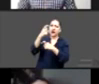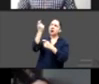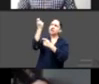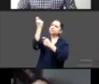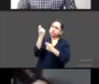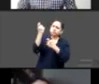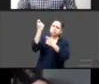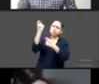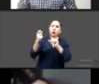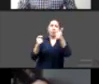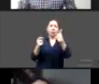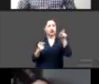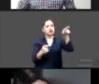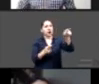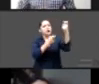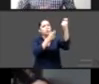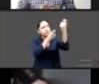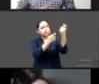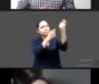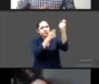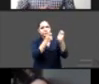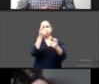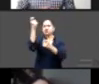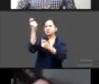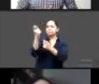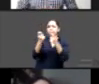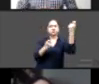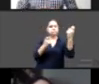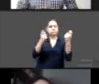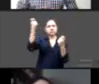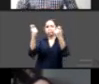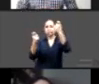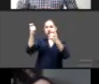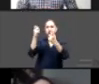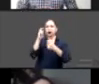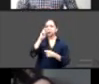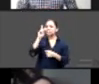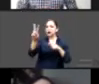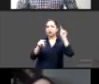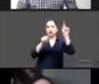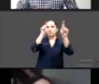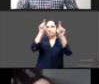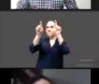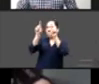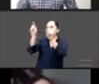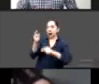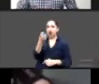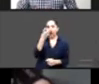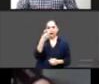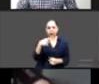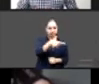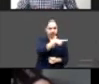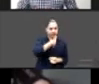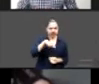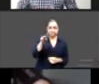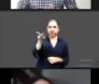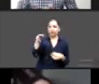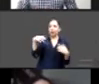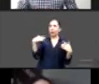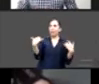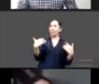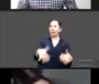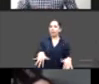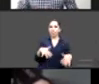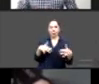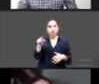compás. Y es ahí donde centramos nuestra atención. Y decimos, ¿cómo los jóvenes, a través de su imaginación, de este espíritu de